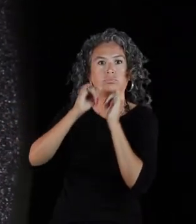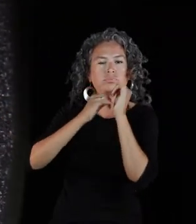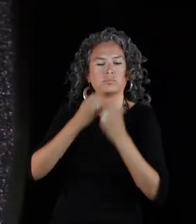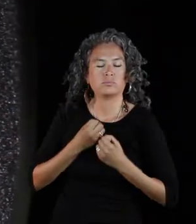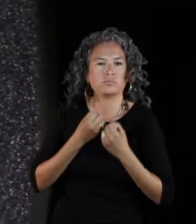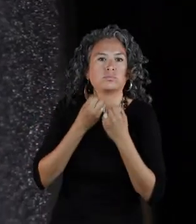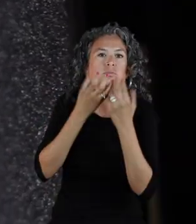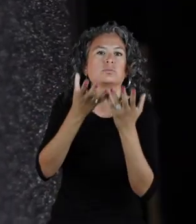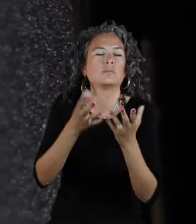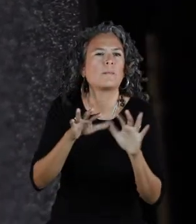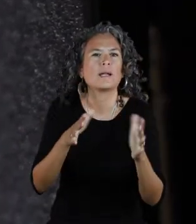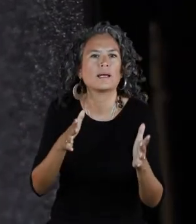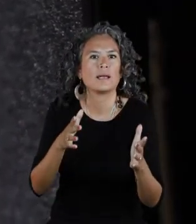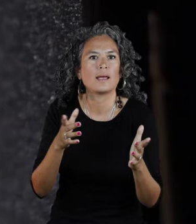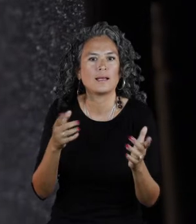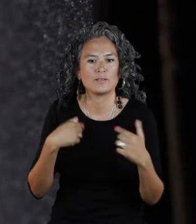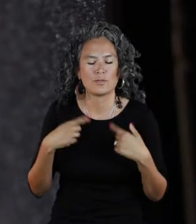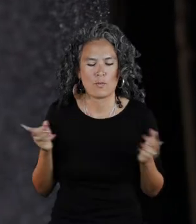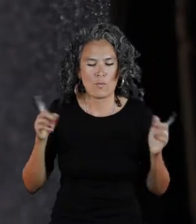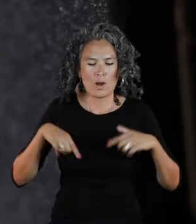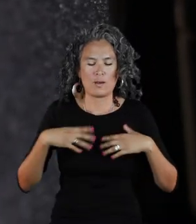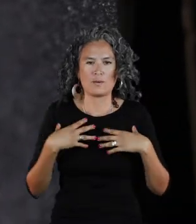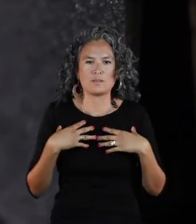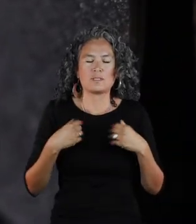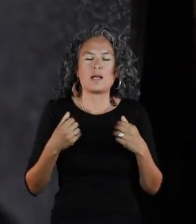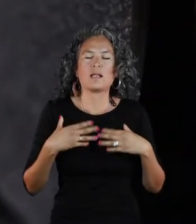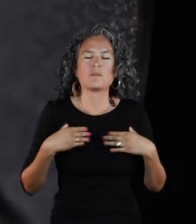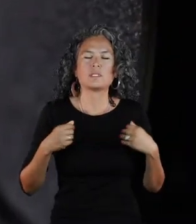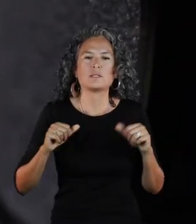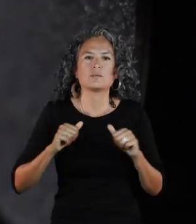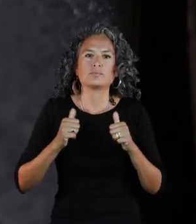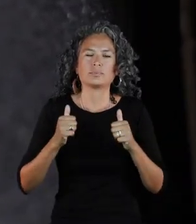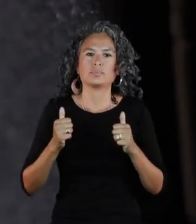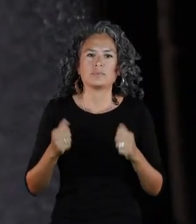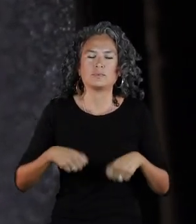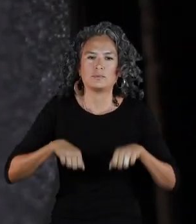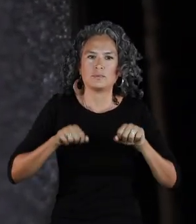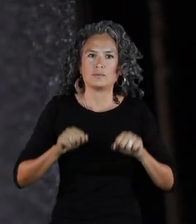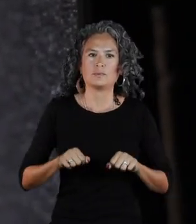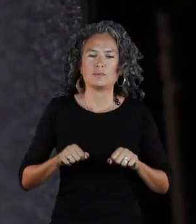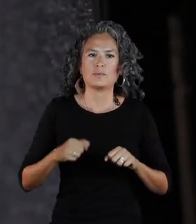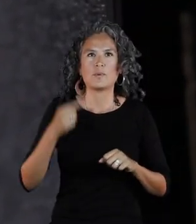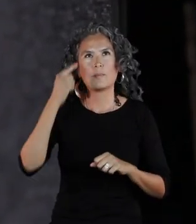lo que viví en estos años es una forma de sanar de trascender